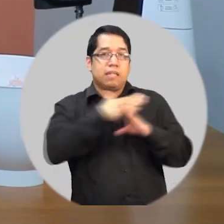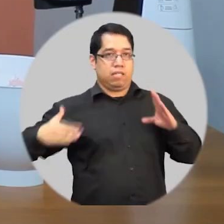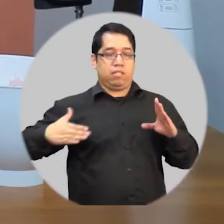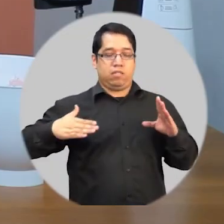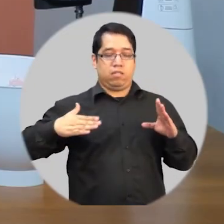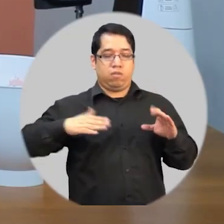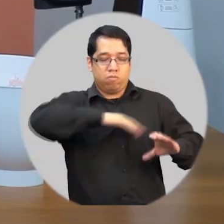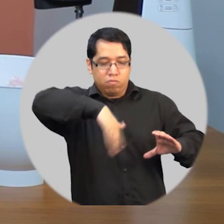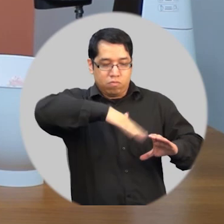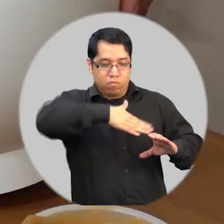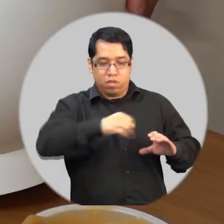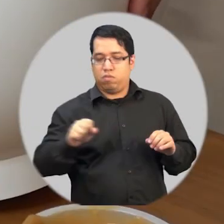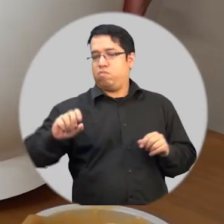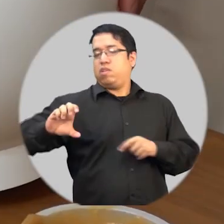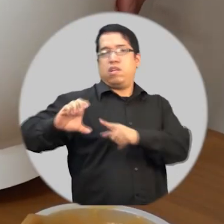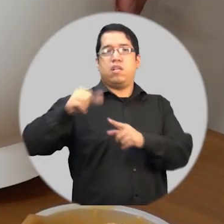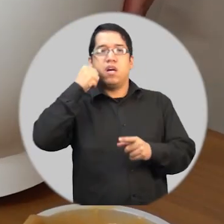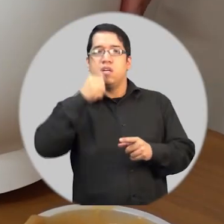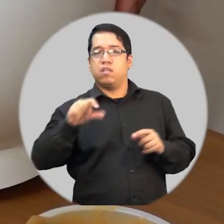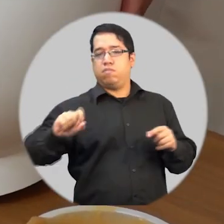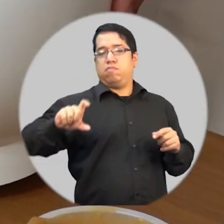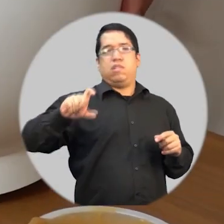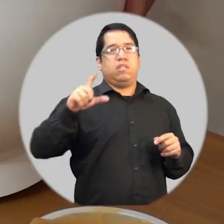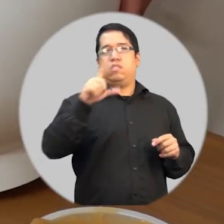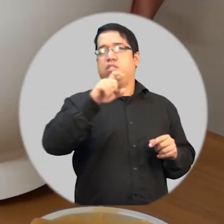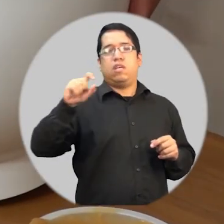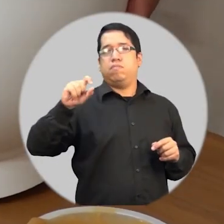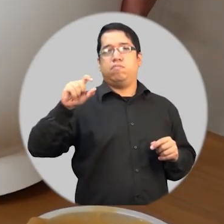y caramelo aproximadamente 100 cc.